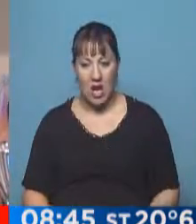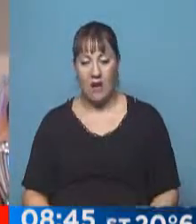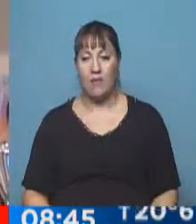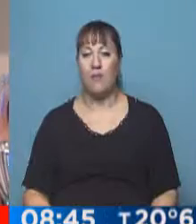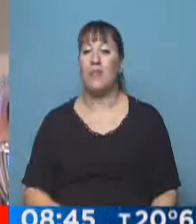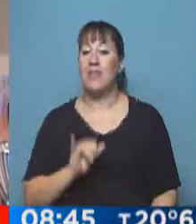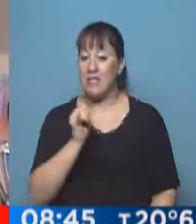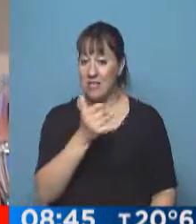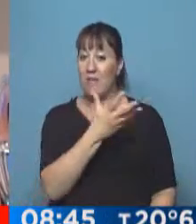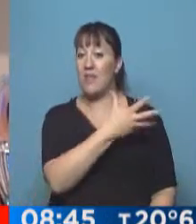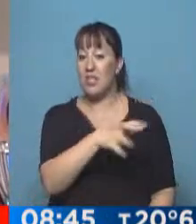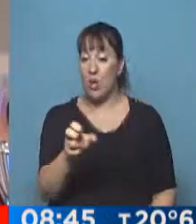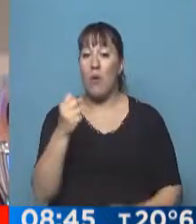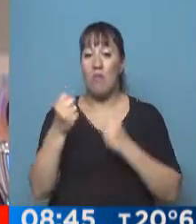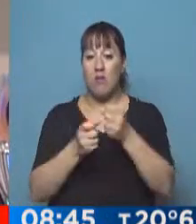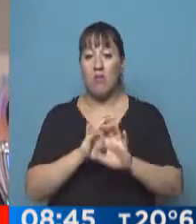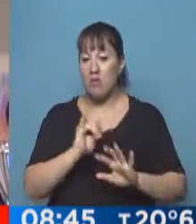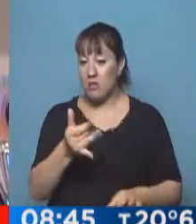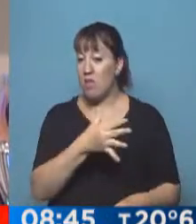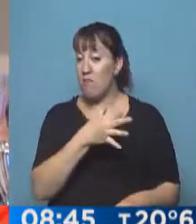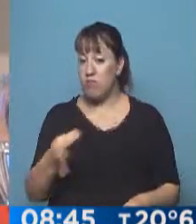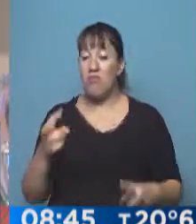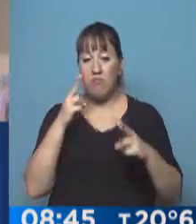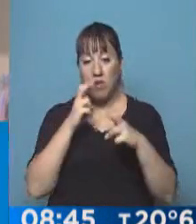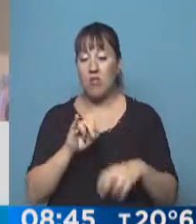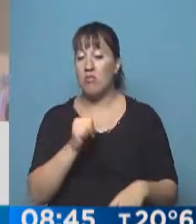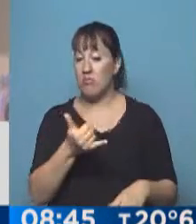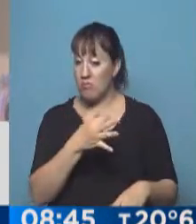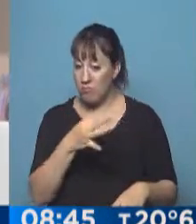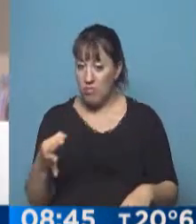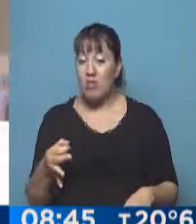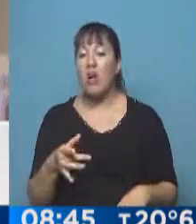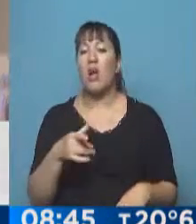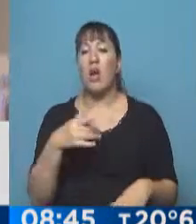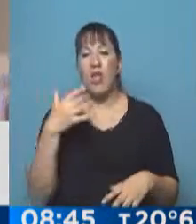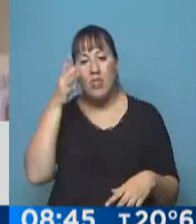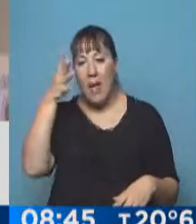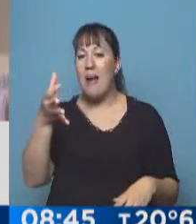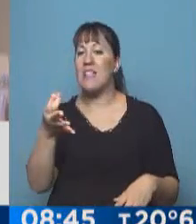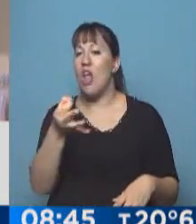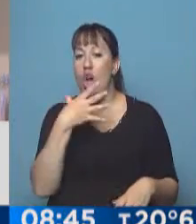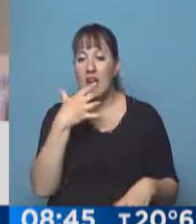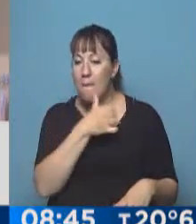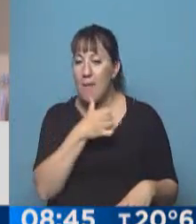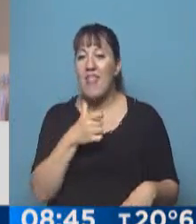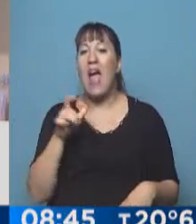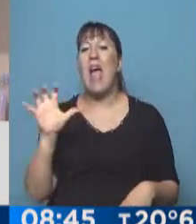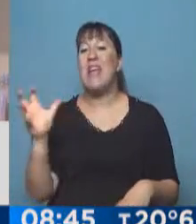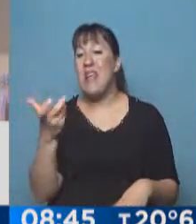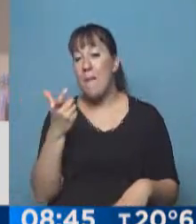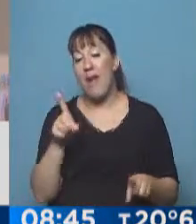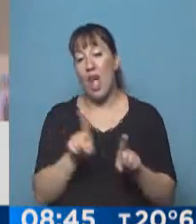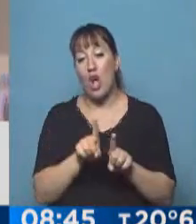Sí, el traslado fue violento, esto se comprobó en pericias, hubo sobremedicación y las quemaduras no pueden haber pasado inadvertidas